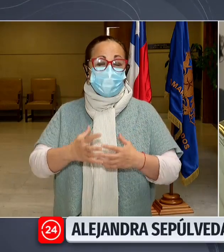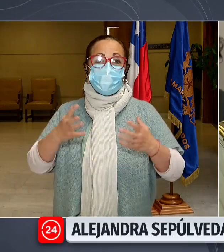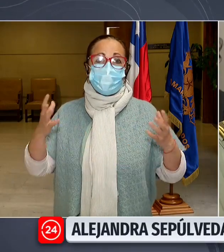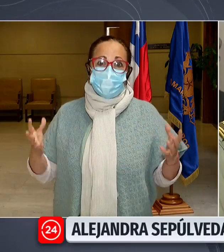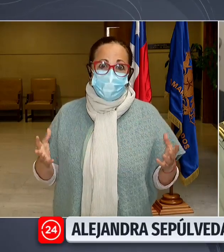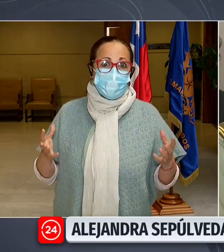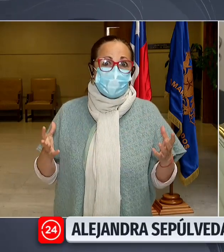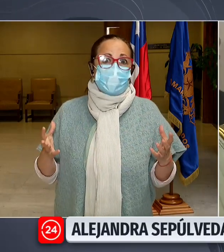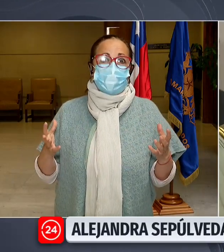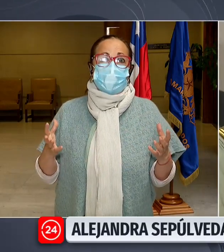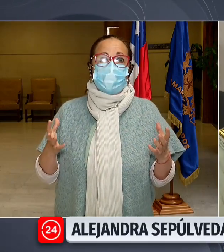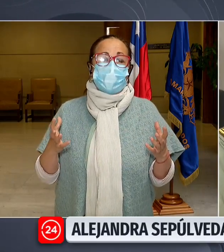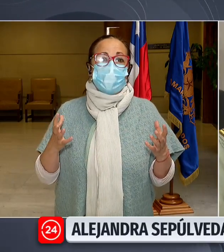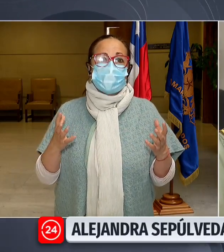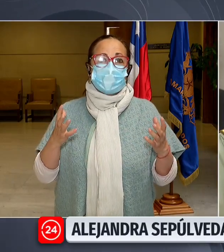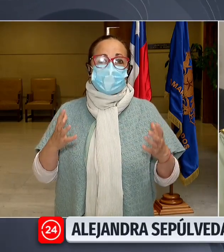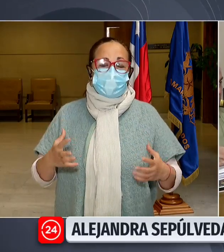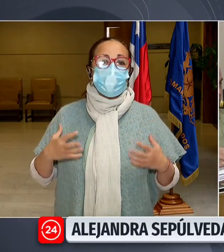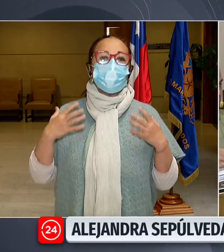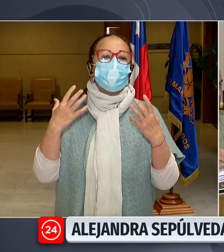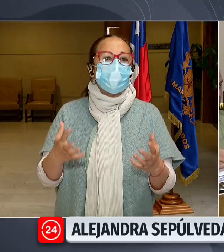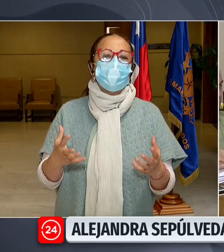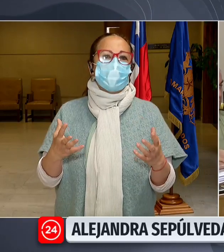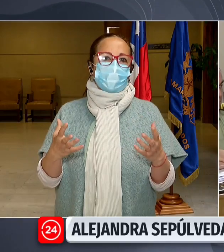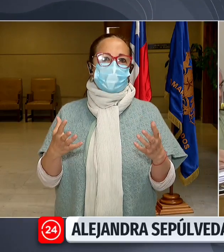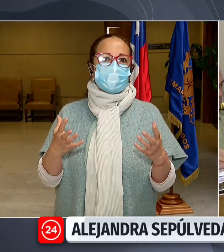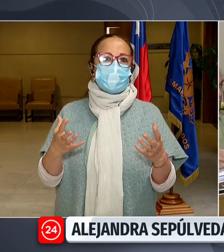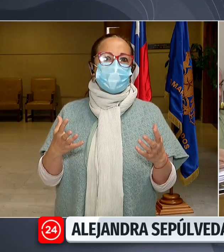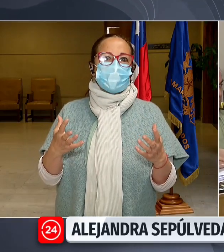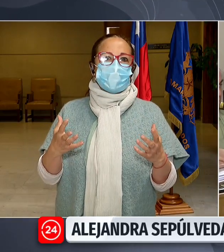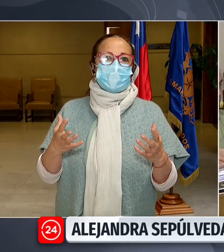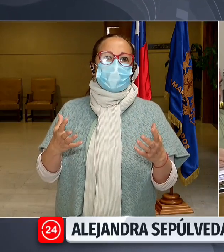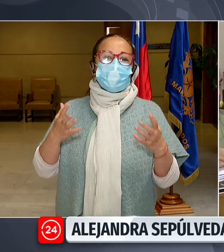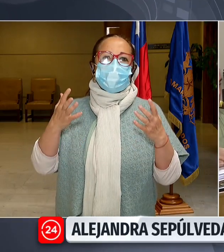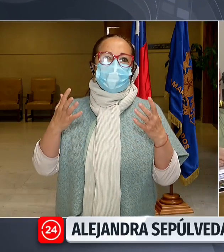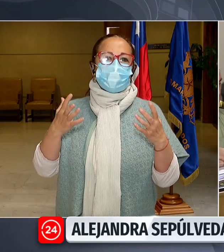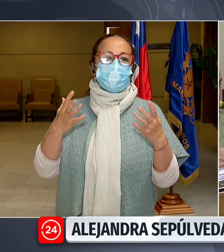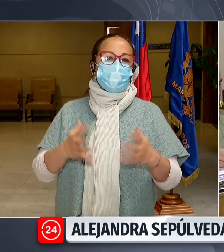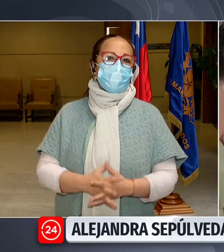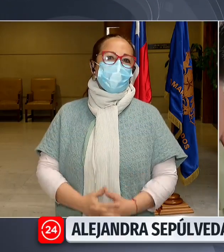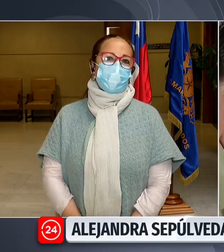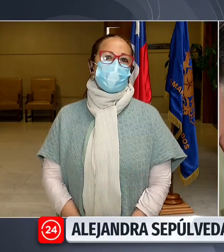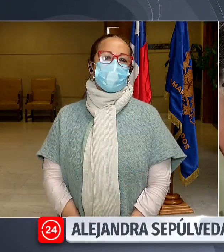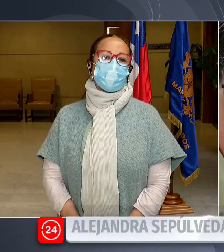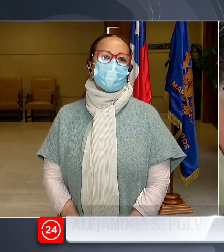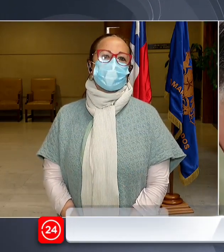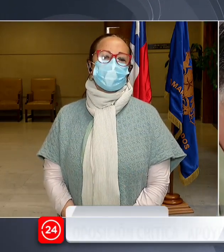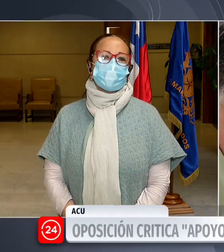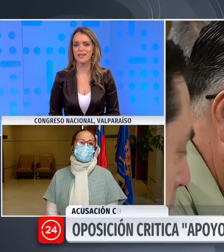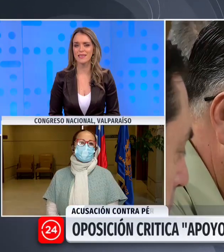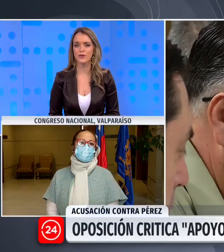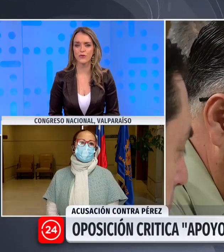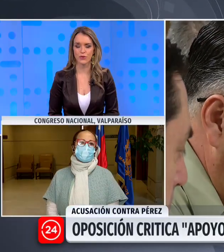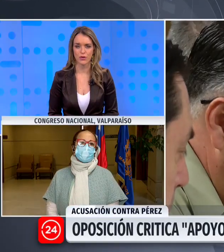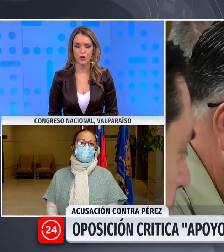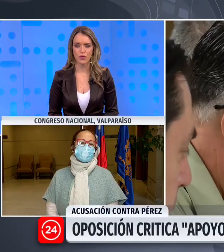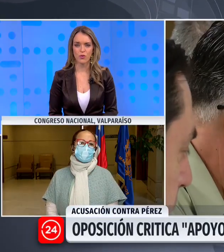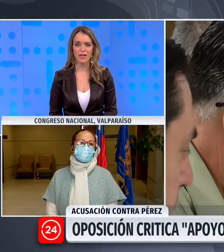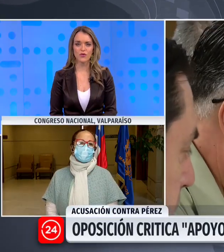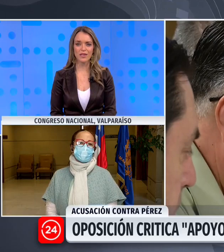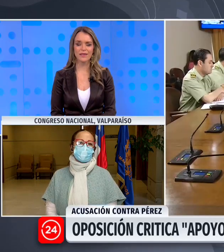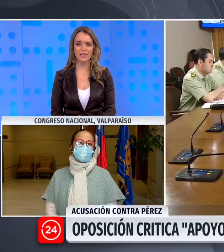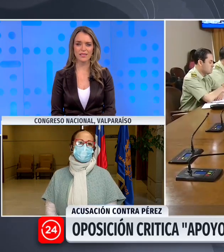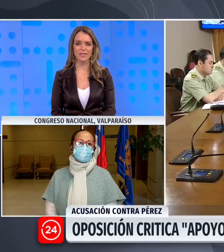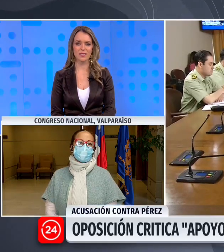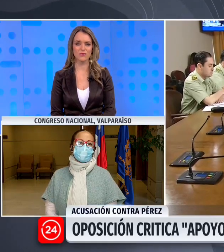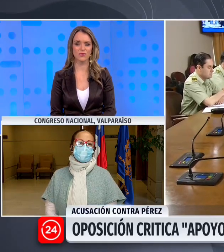Italia, donde es un símbolo para el país, se incorpora aún más violencia? Ya, entonces para entenderle bien, diputada, para usted el gran error o